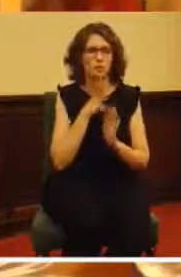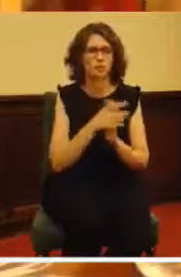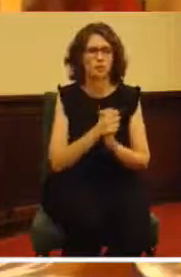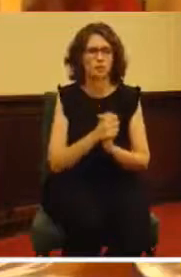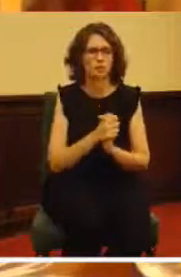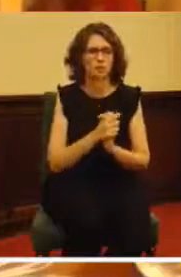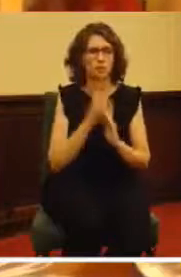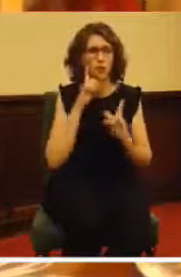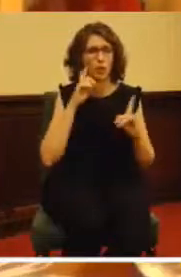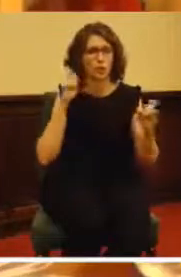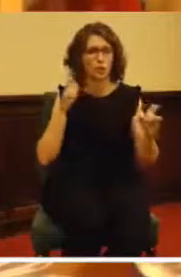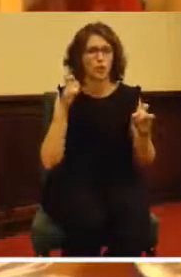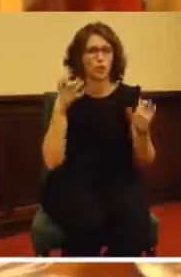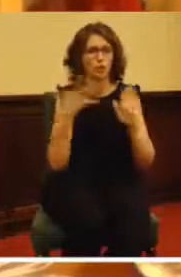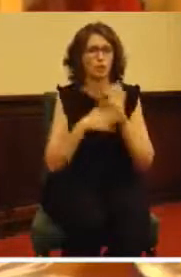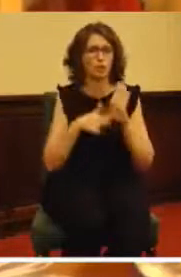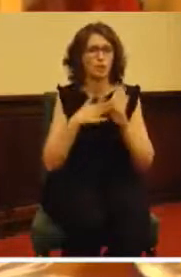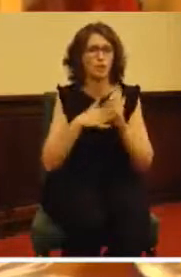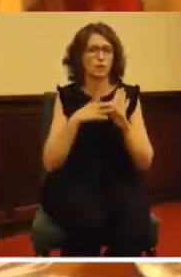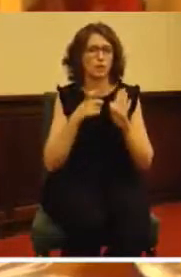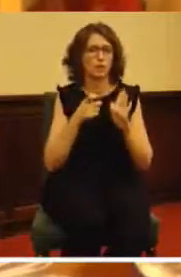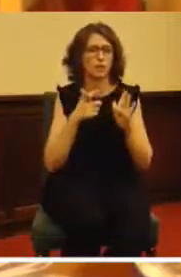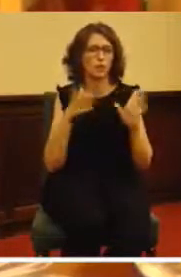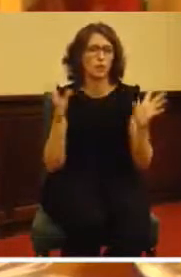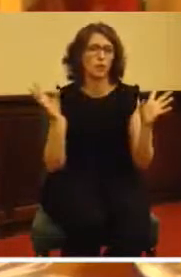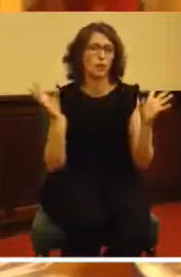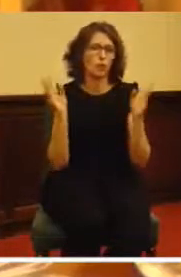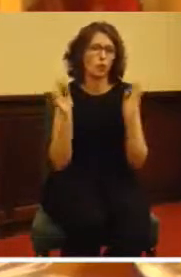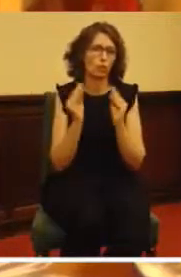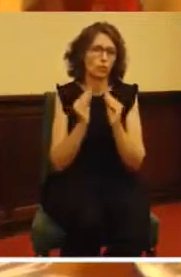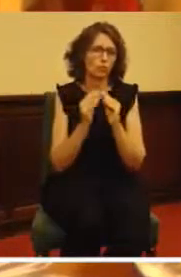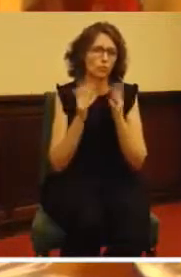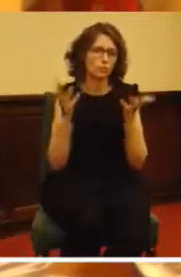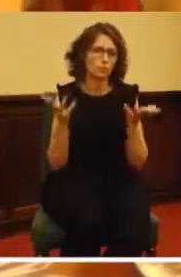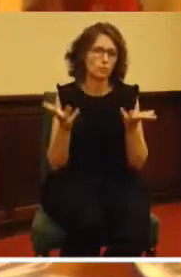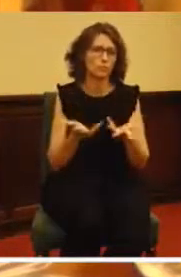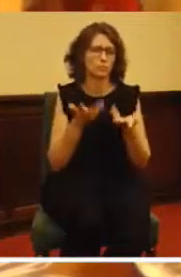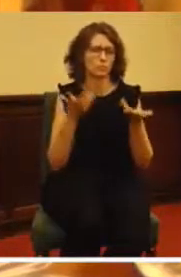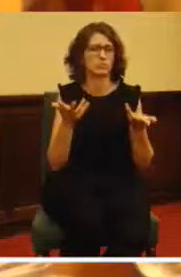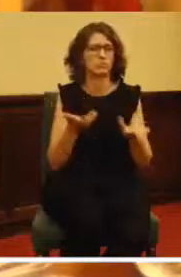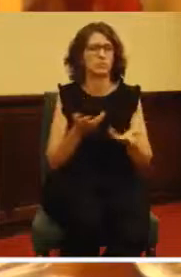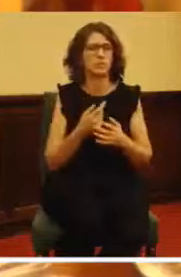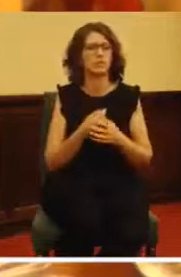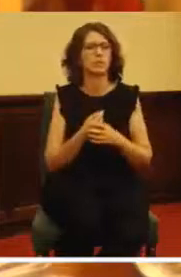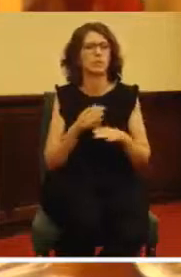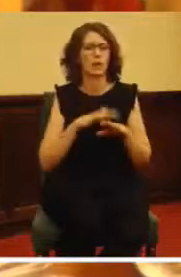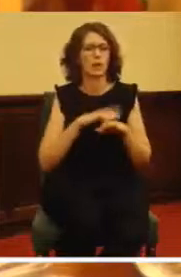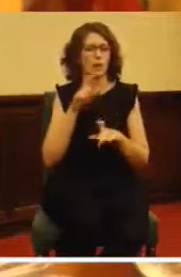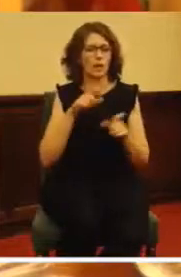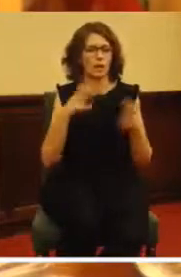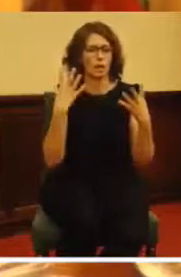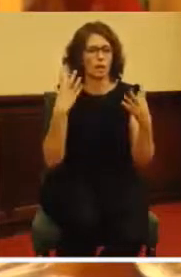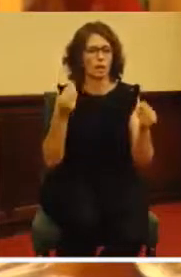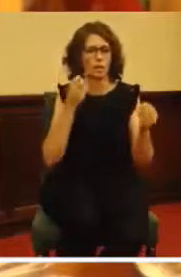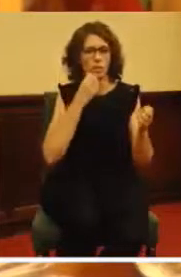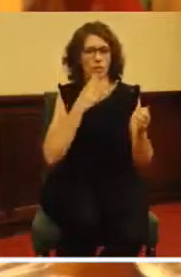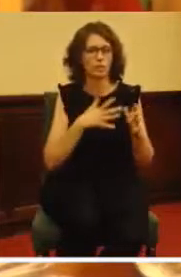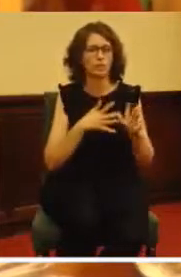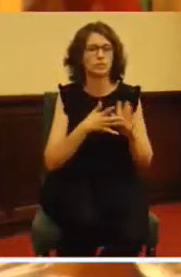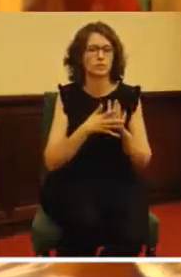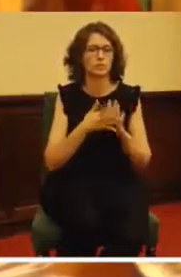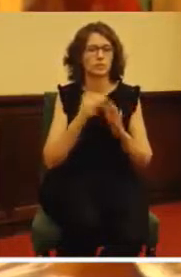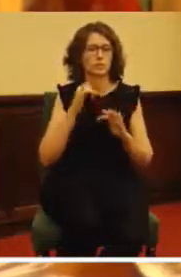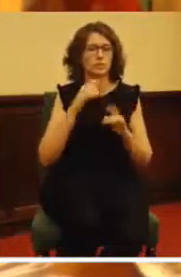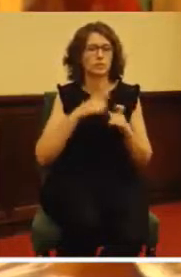Les voy a intentar explicar y de forma muy somera para que todo el mundo lo entienda en qué consiste el recibo